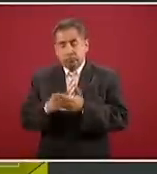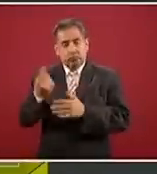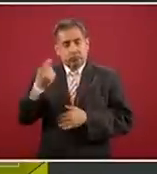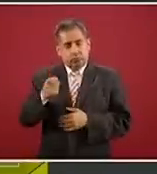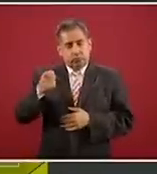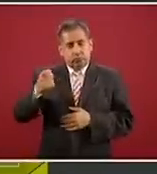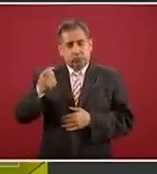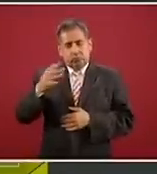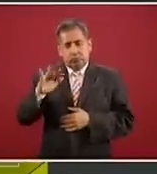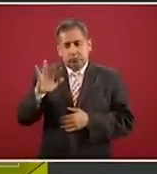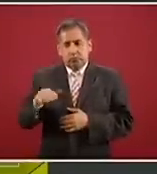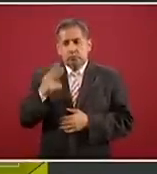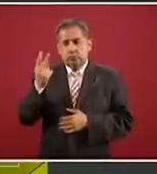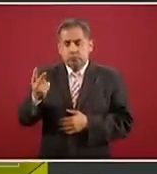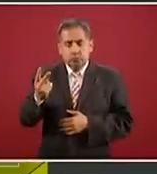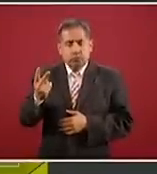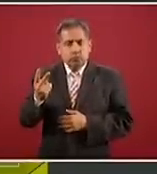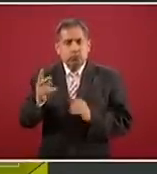12,158